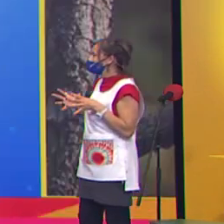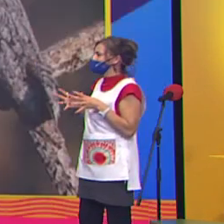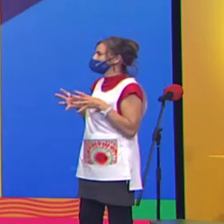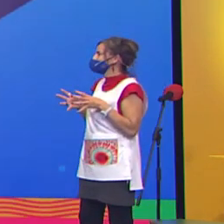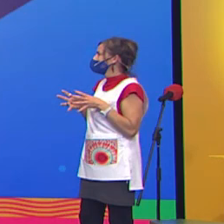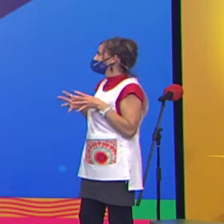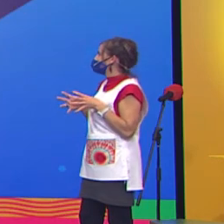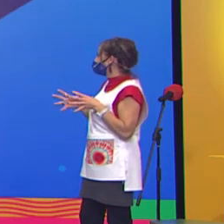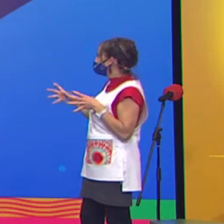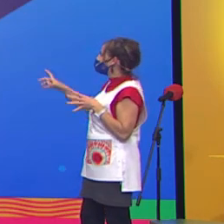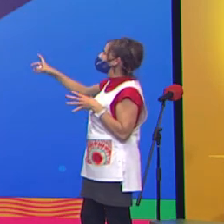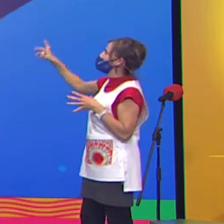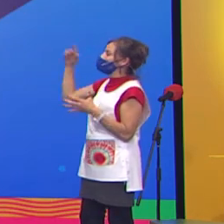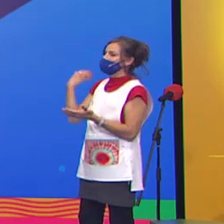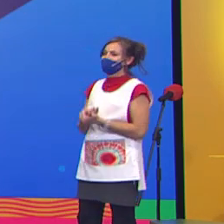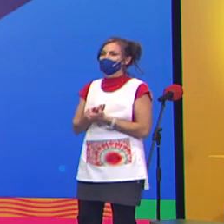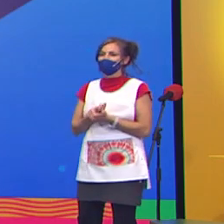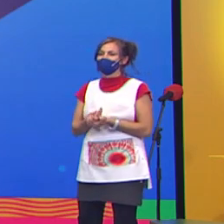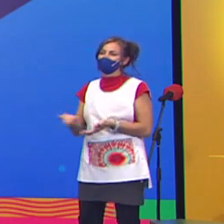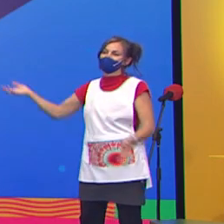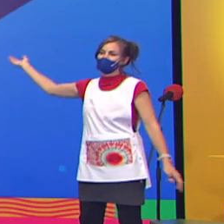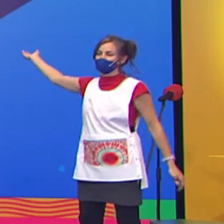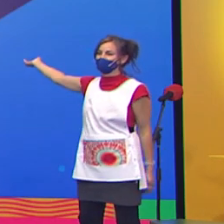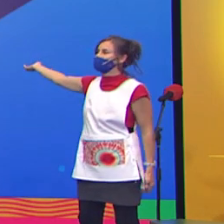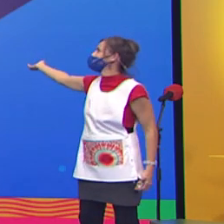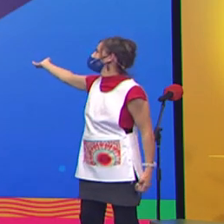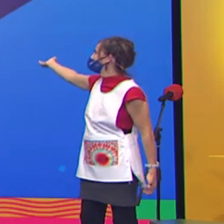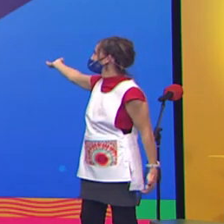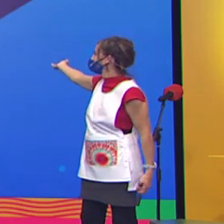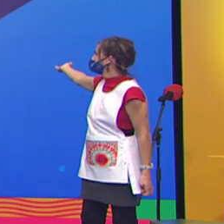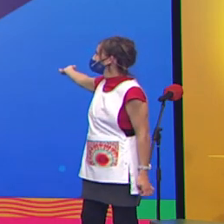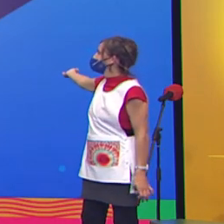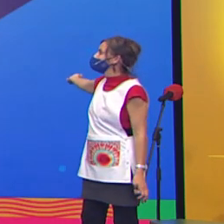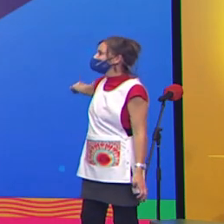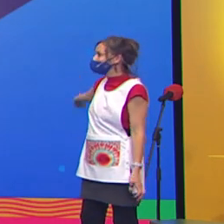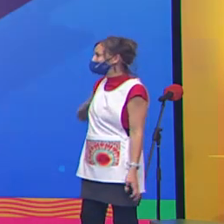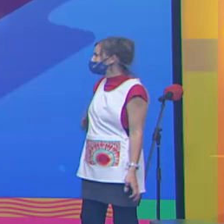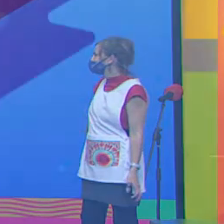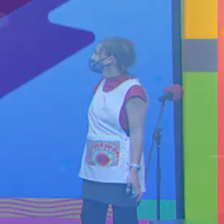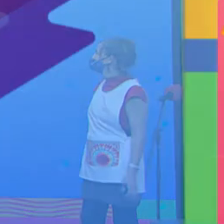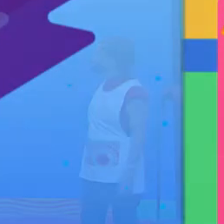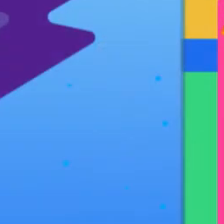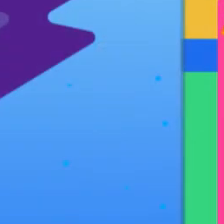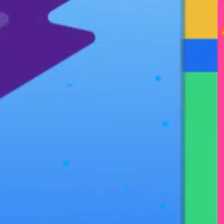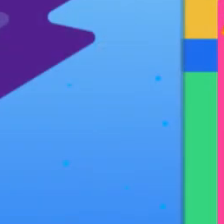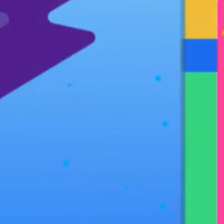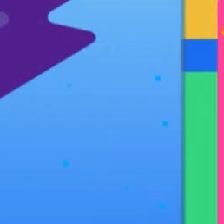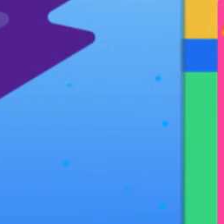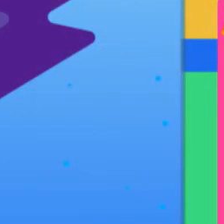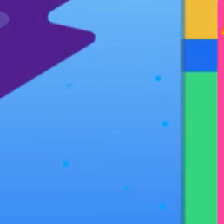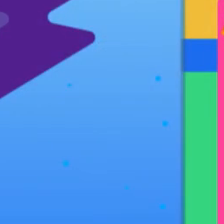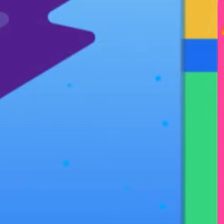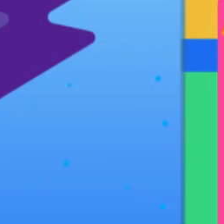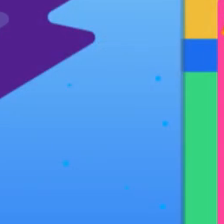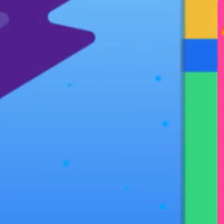las aves se cambian. Este es el que vos decías, la postura. Este es el postural. Este es una rama de un árbol, impresionante. Increíble. Claramente. ¿Lo ven ahí